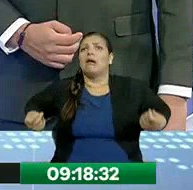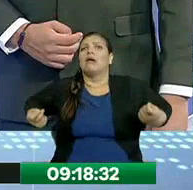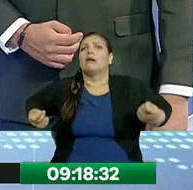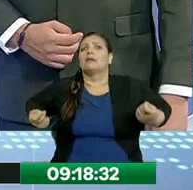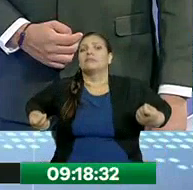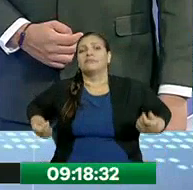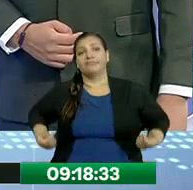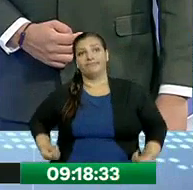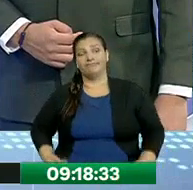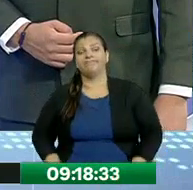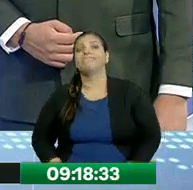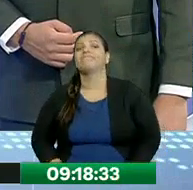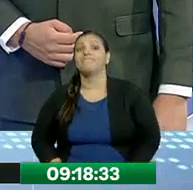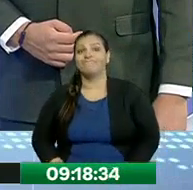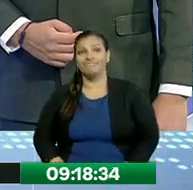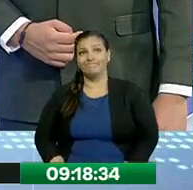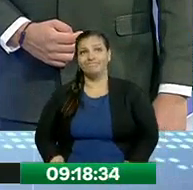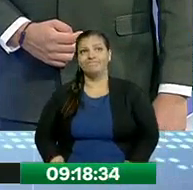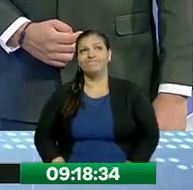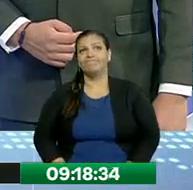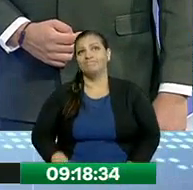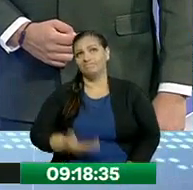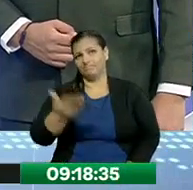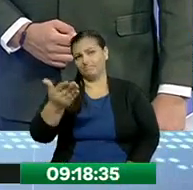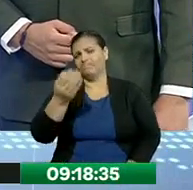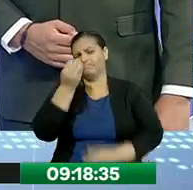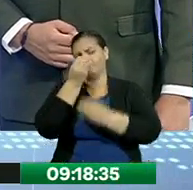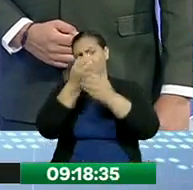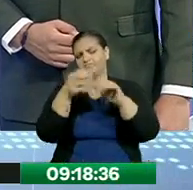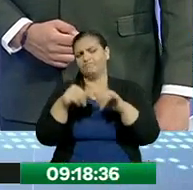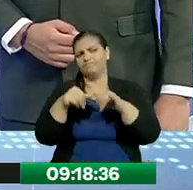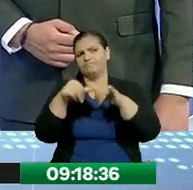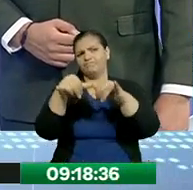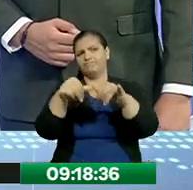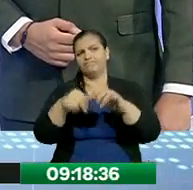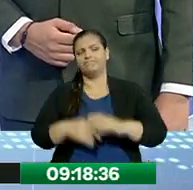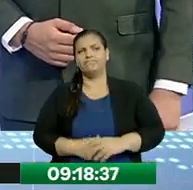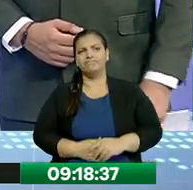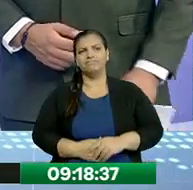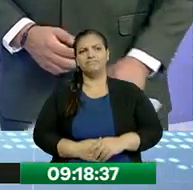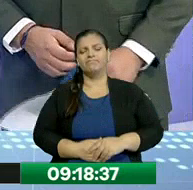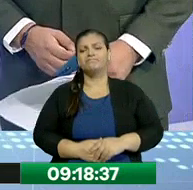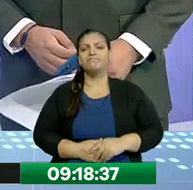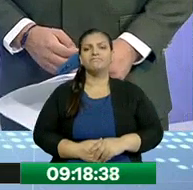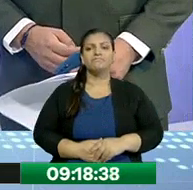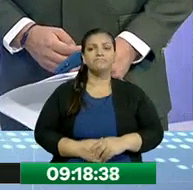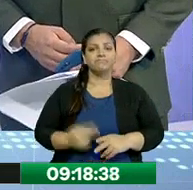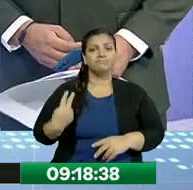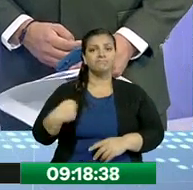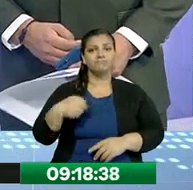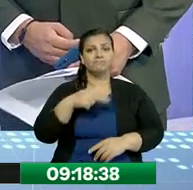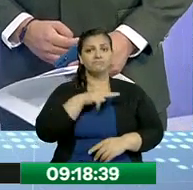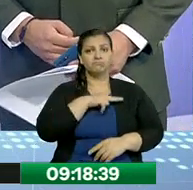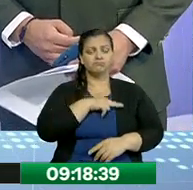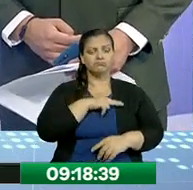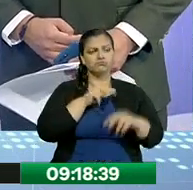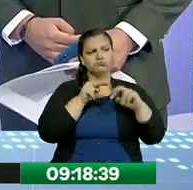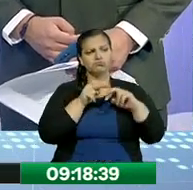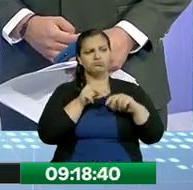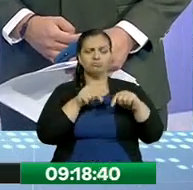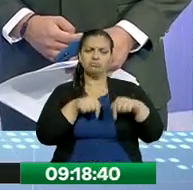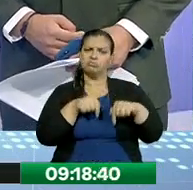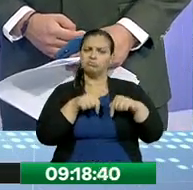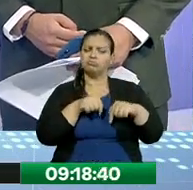en estudio. Continúen con el desarrollo de más información, mientras que nosotros esperamos que la situación para